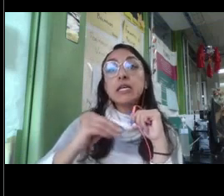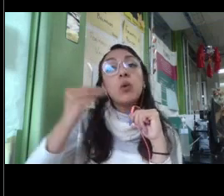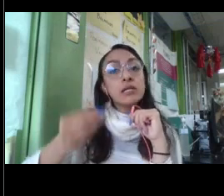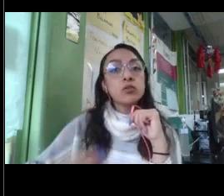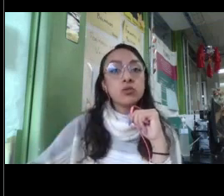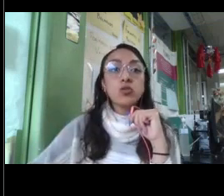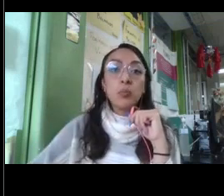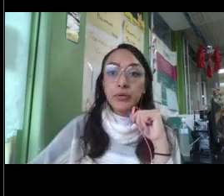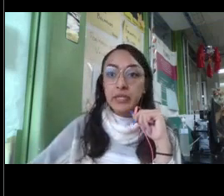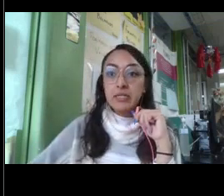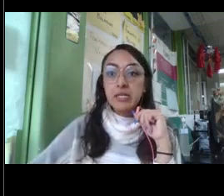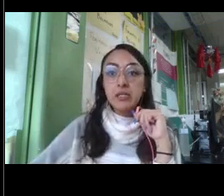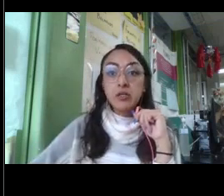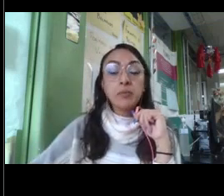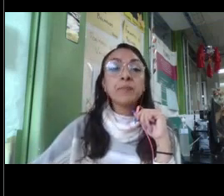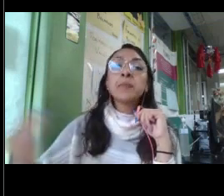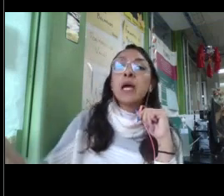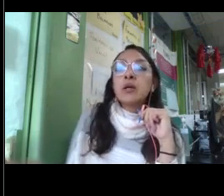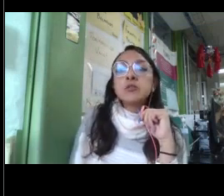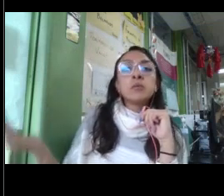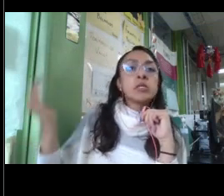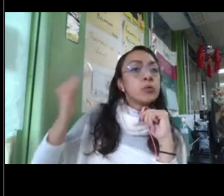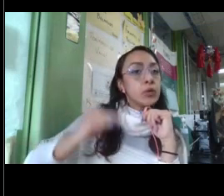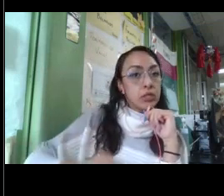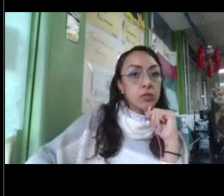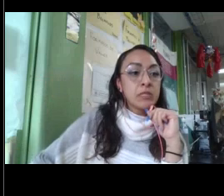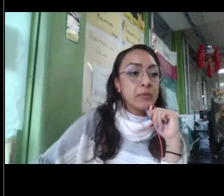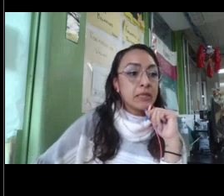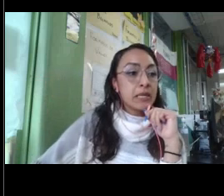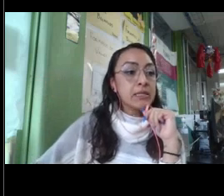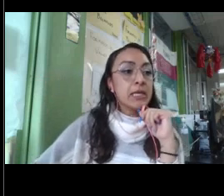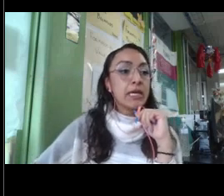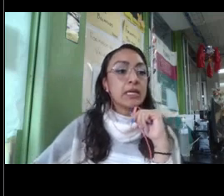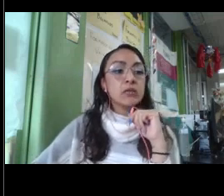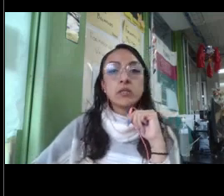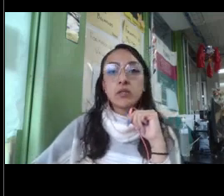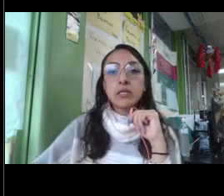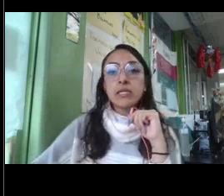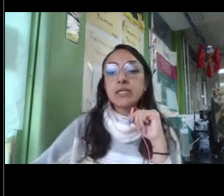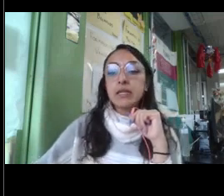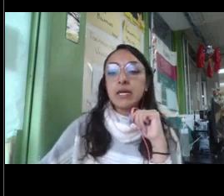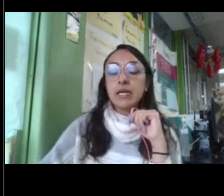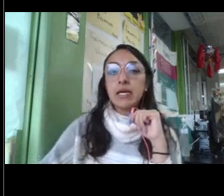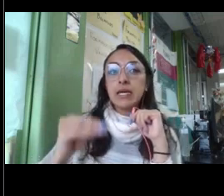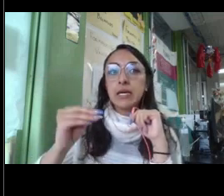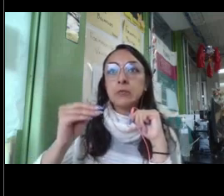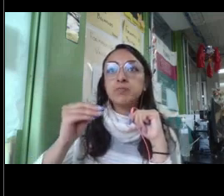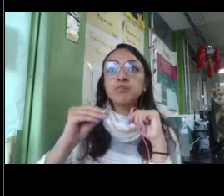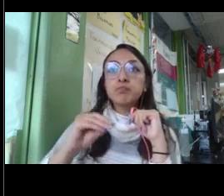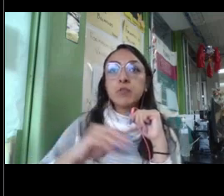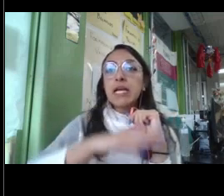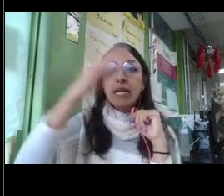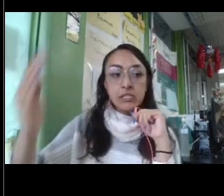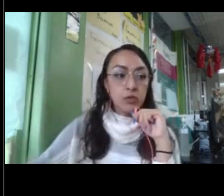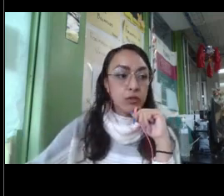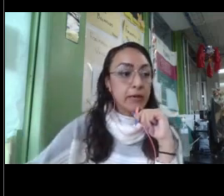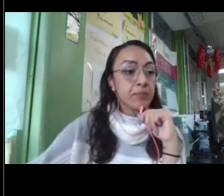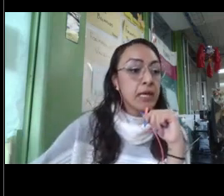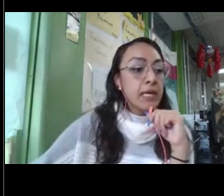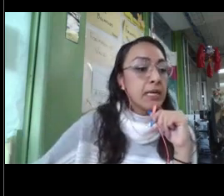leyes y cuáles son los componentes del idioma. Ahora nos vamos a ir un poquito más para atrás en las cuestiones de